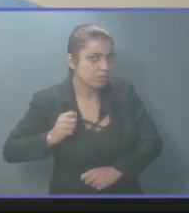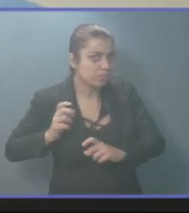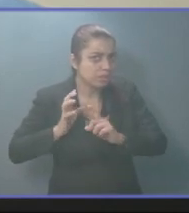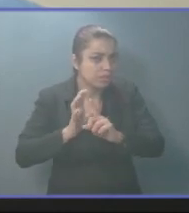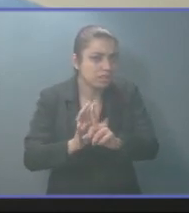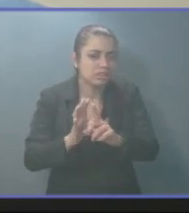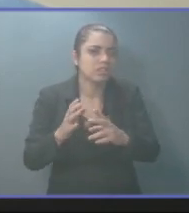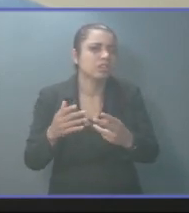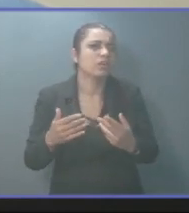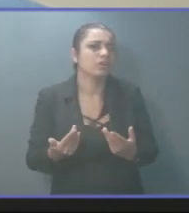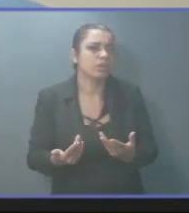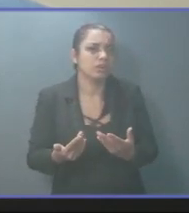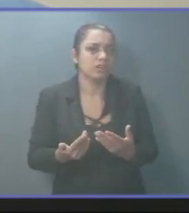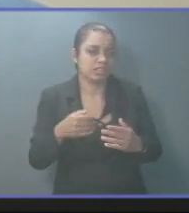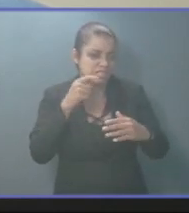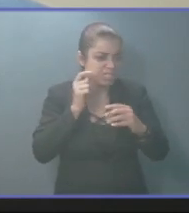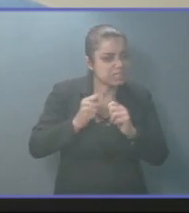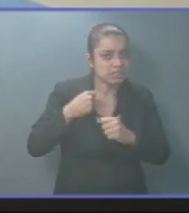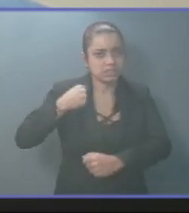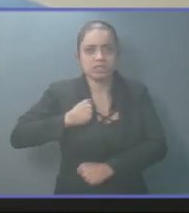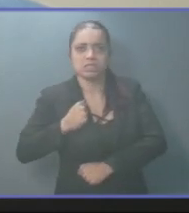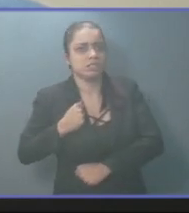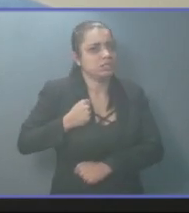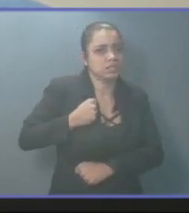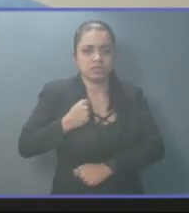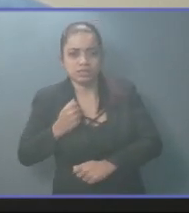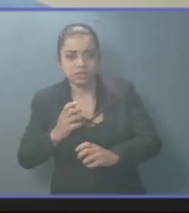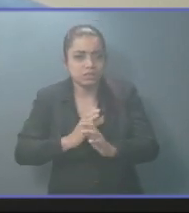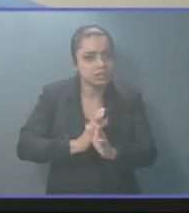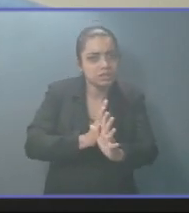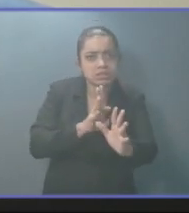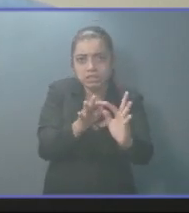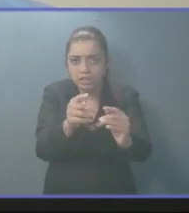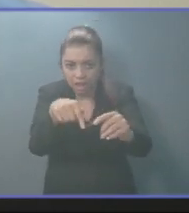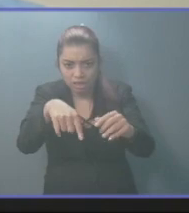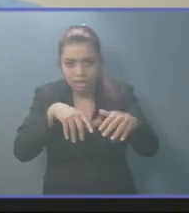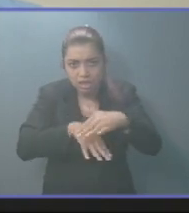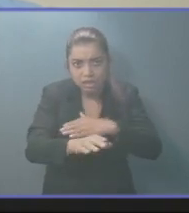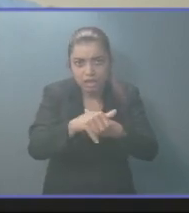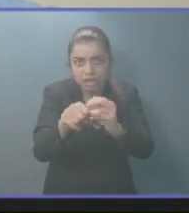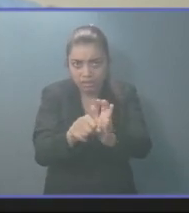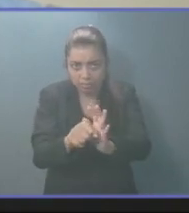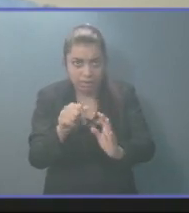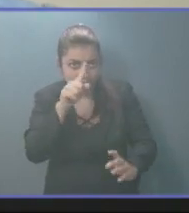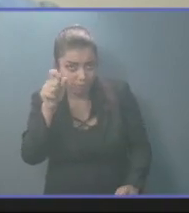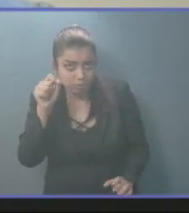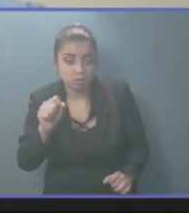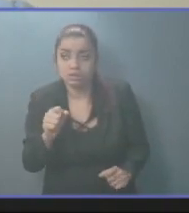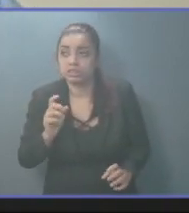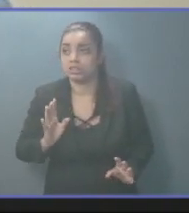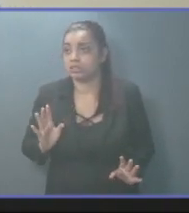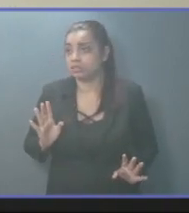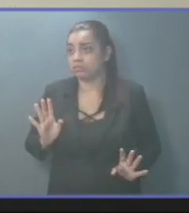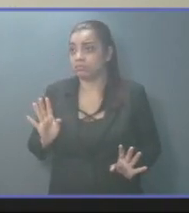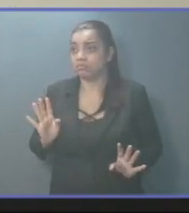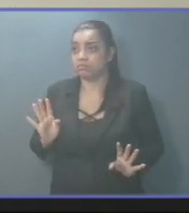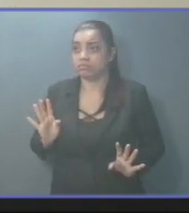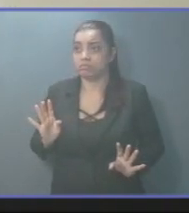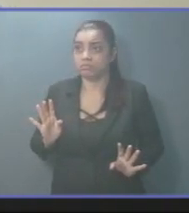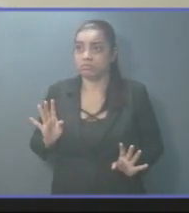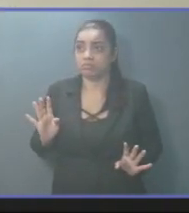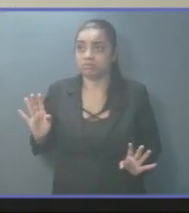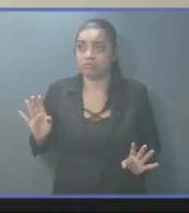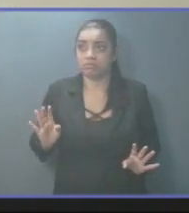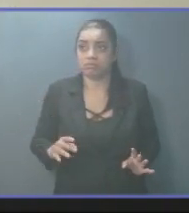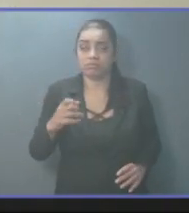y se va a meter hasta este recinto el salón azul esta es una pregunta que es